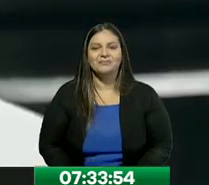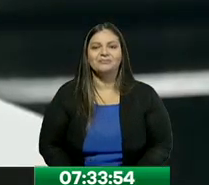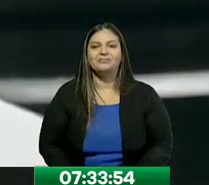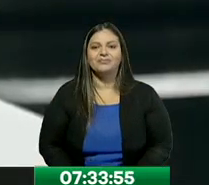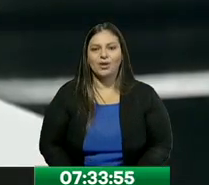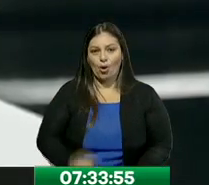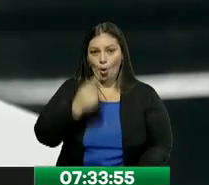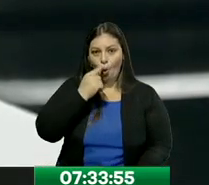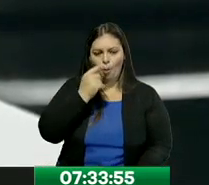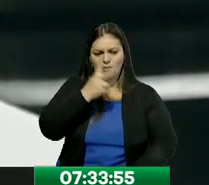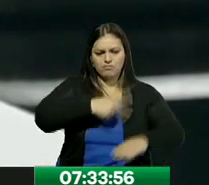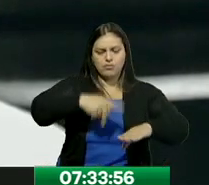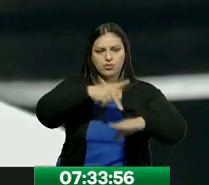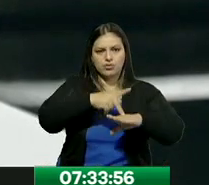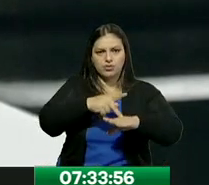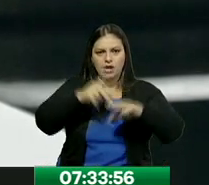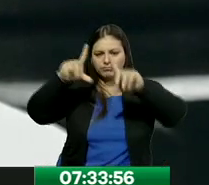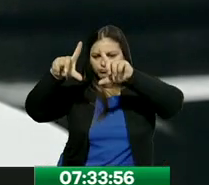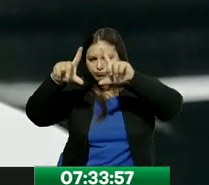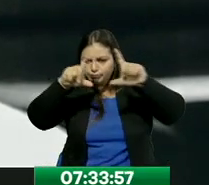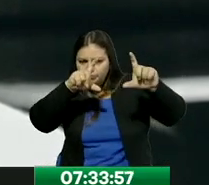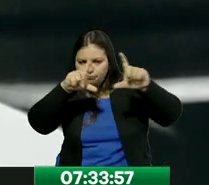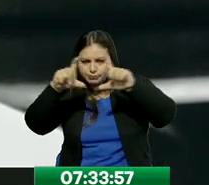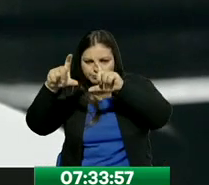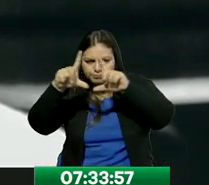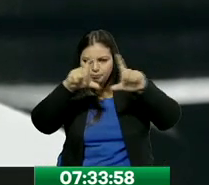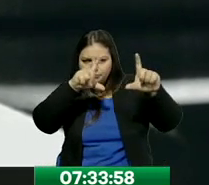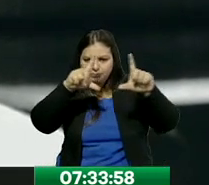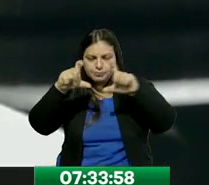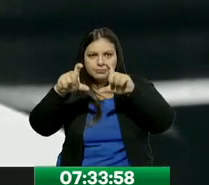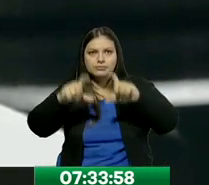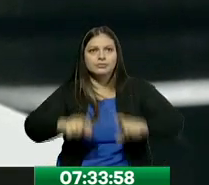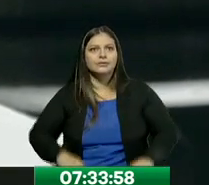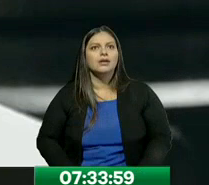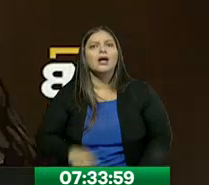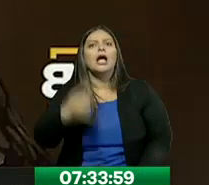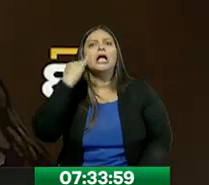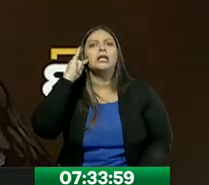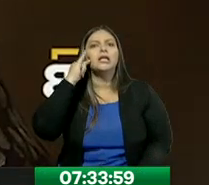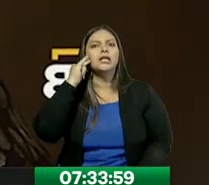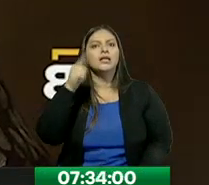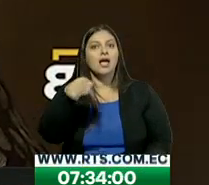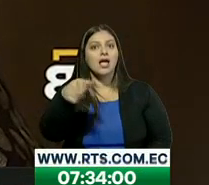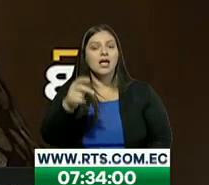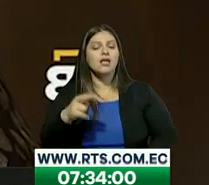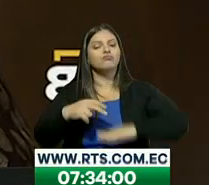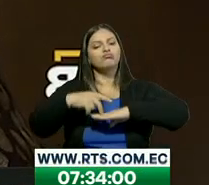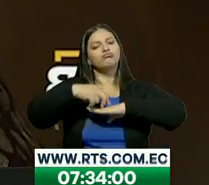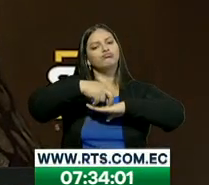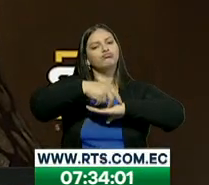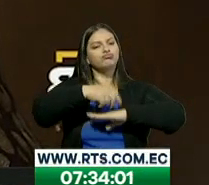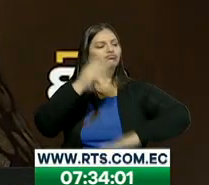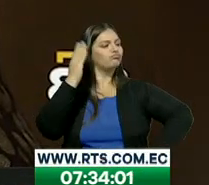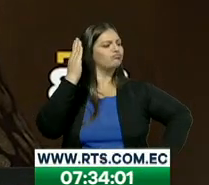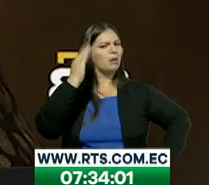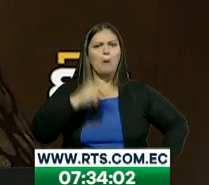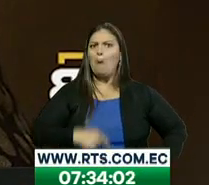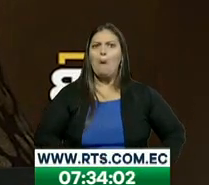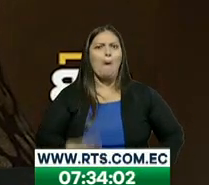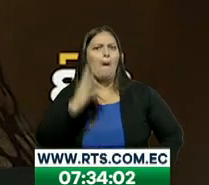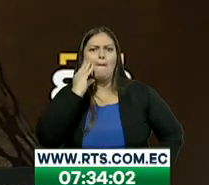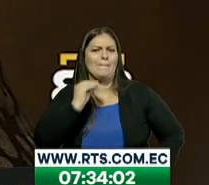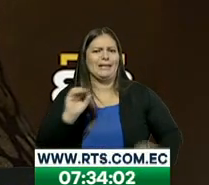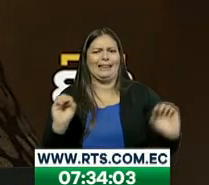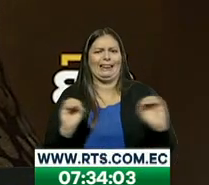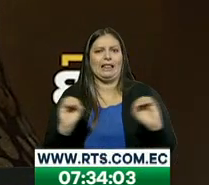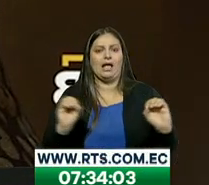Mofe Bamujiwa, quien señaló que a pesar de la falta de experiencia de la pequeña como modelo, no le tiene miedo a las cámaras. Mira,